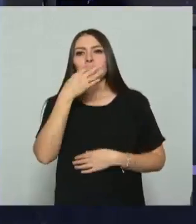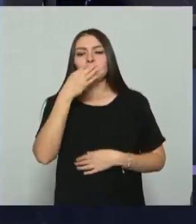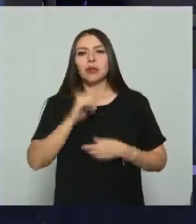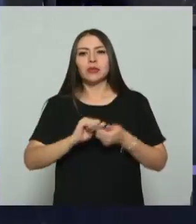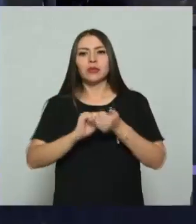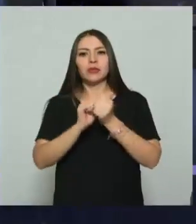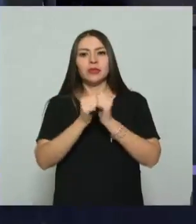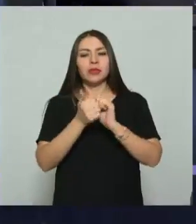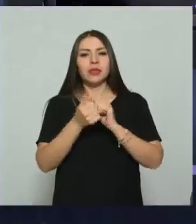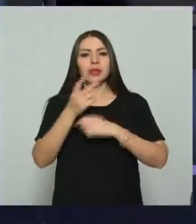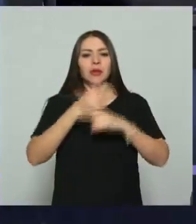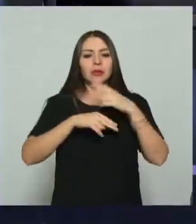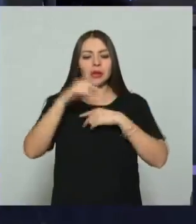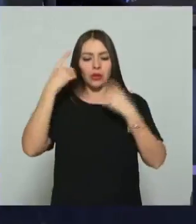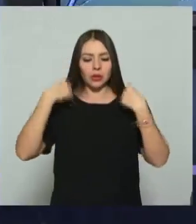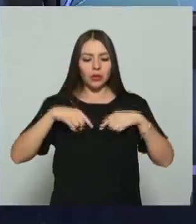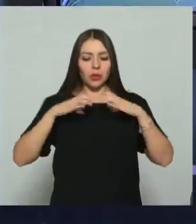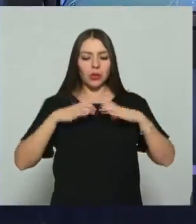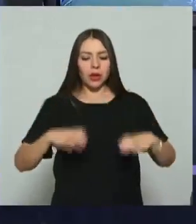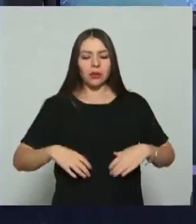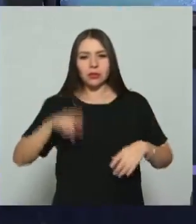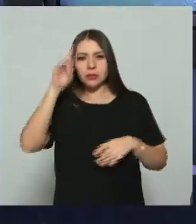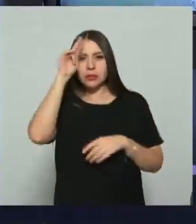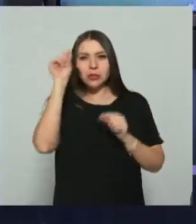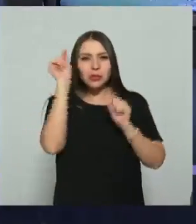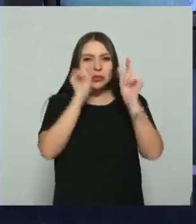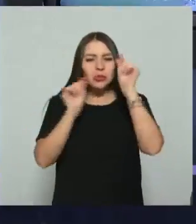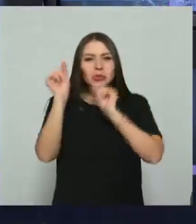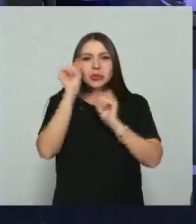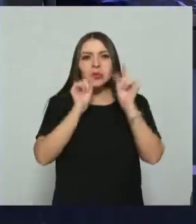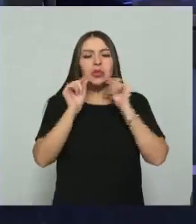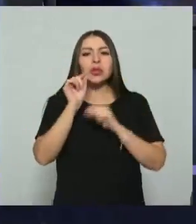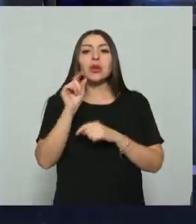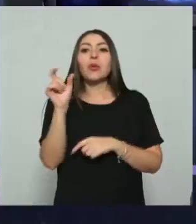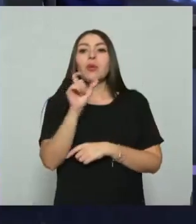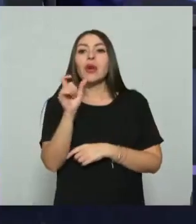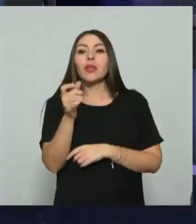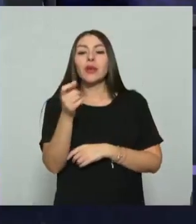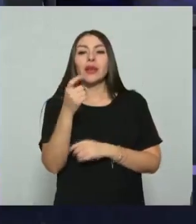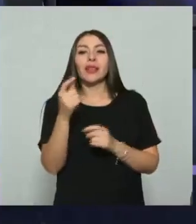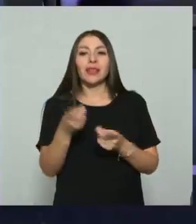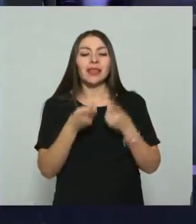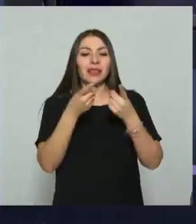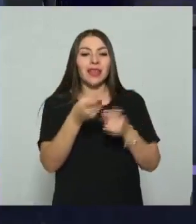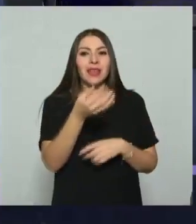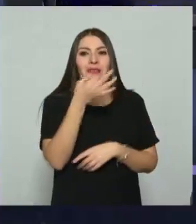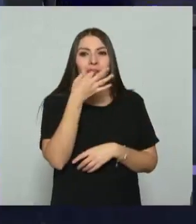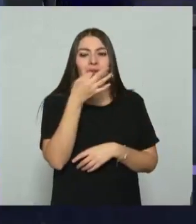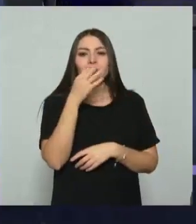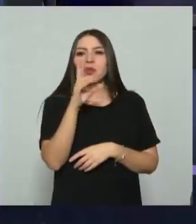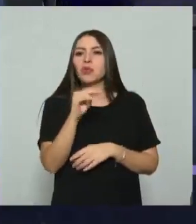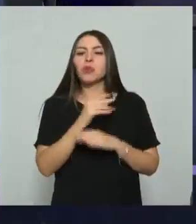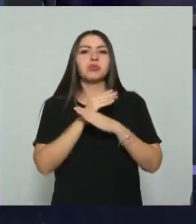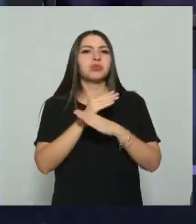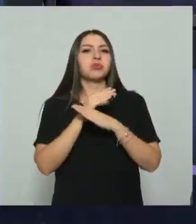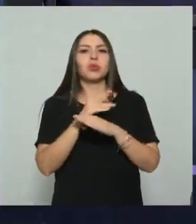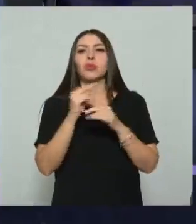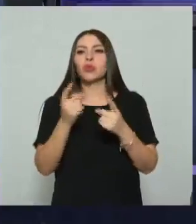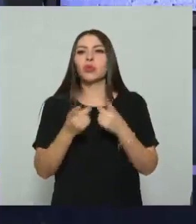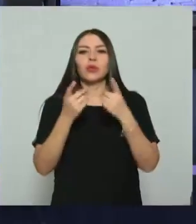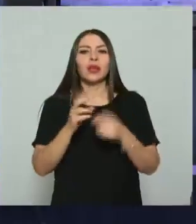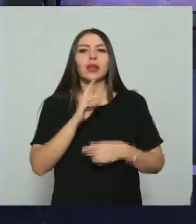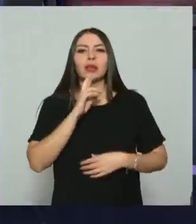cepas de bacterias que ya no responden a los medicamentos que estamos necesitando en cierto momento. Entonces,